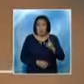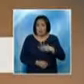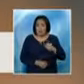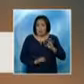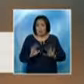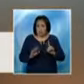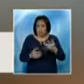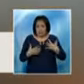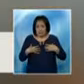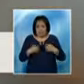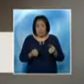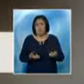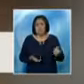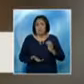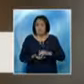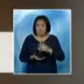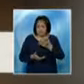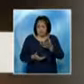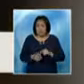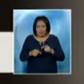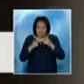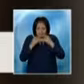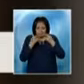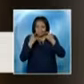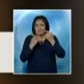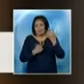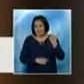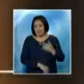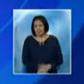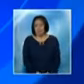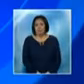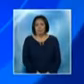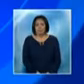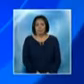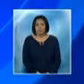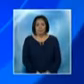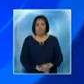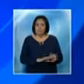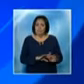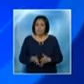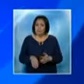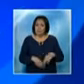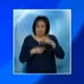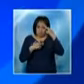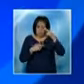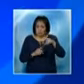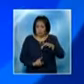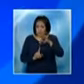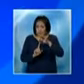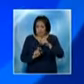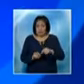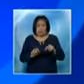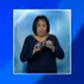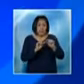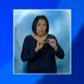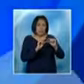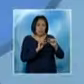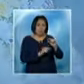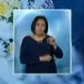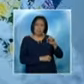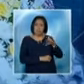se recupere y vuelva a dibujar la misma sonrisa de antes. Muy bien. Y nos vamos con una nota exclusiva de Punto Final que nos muestra